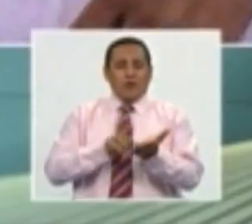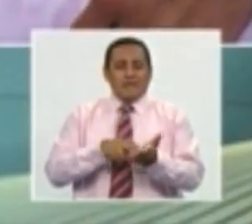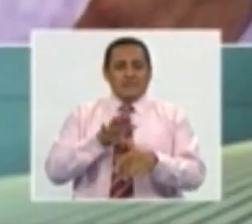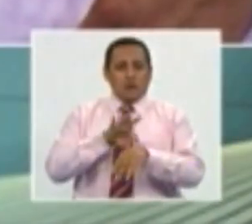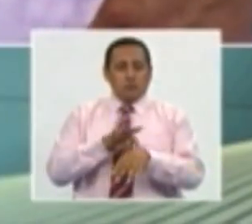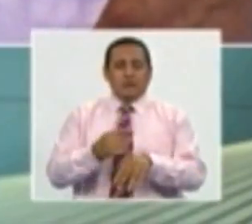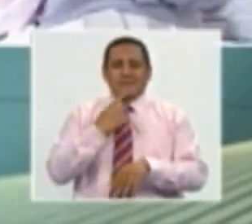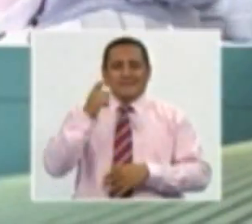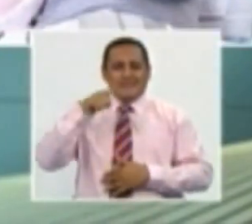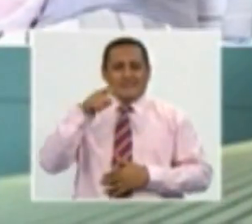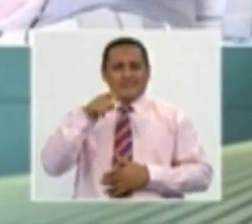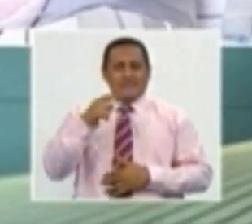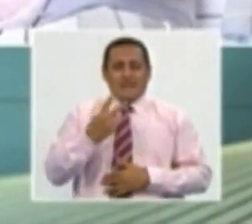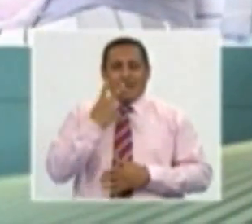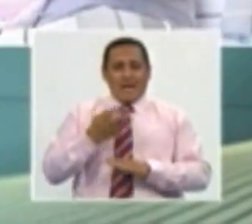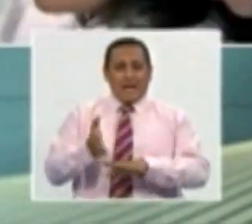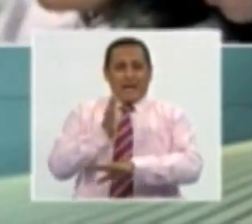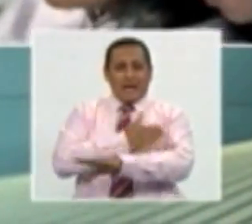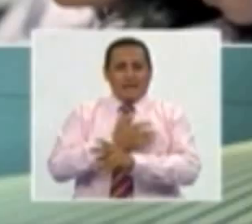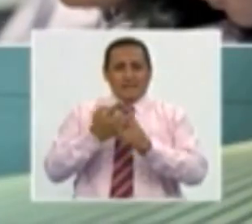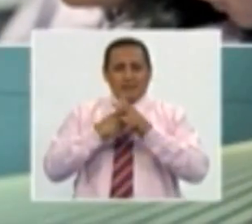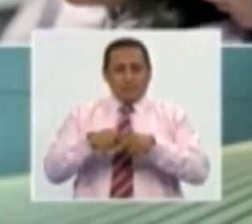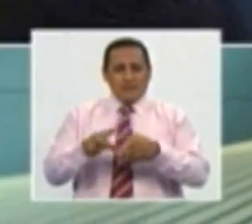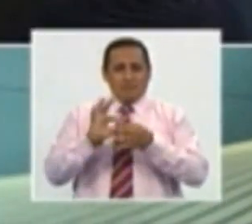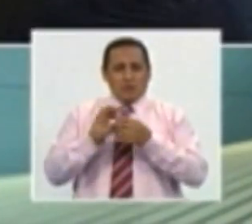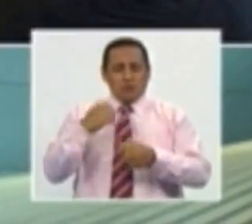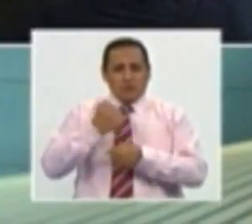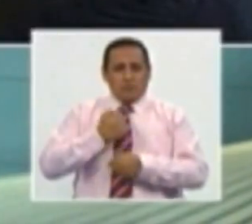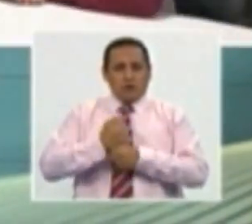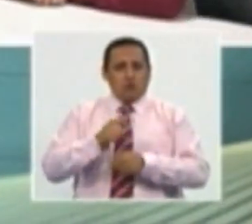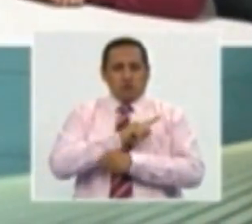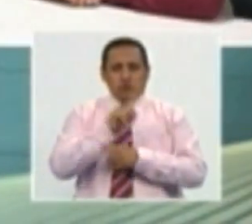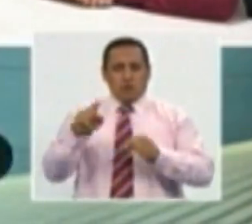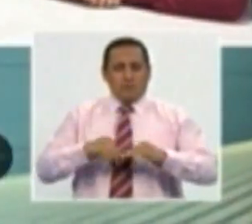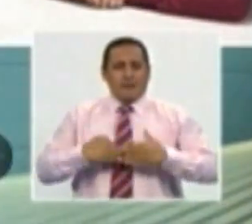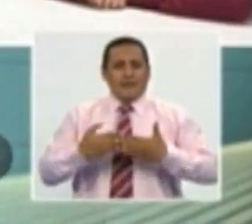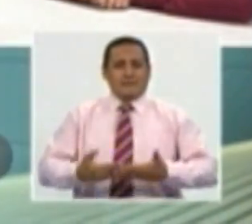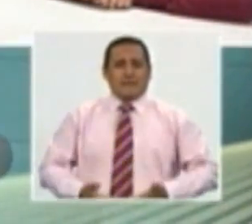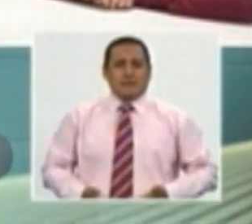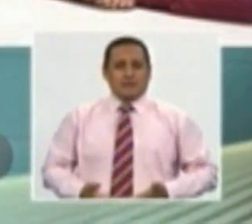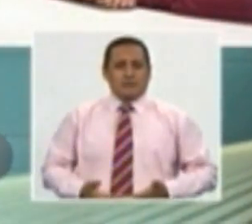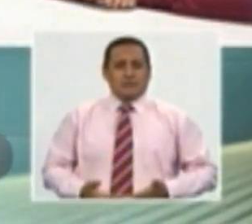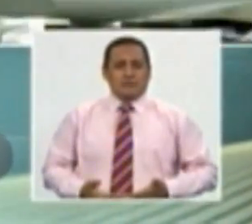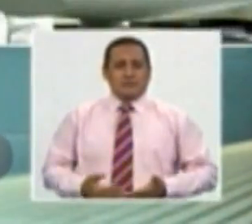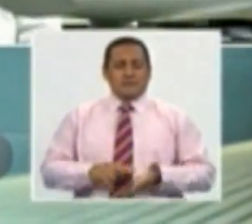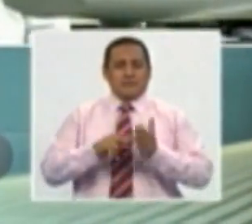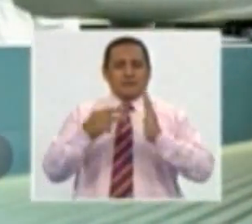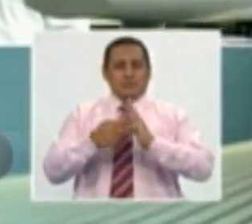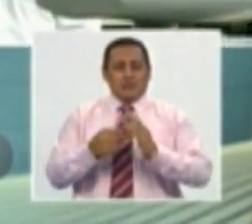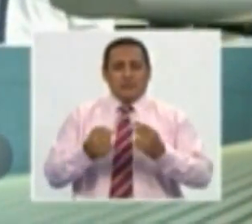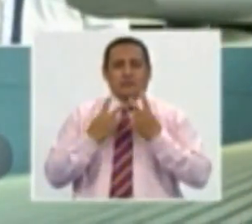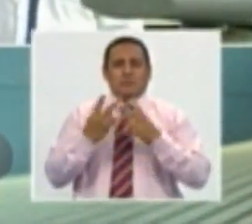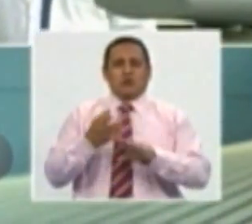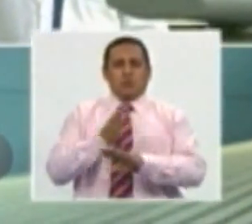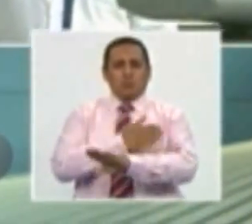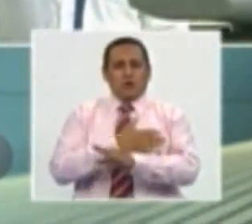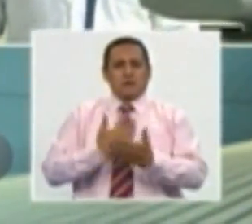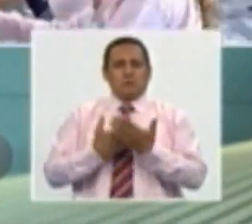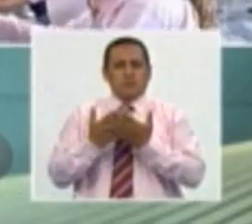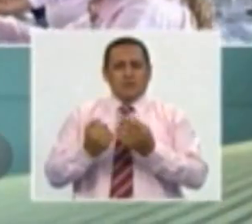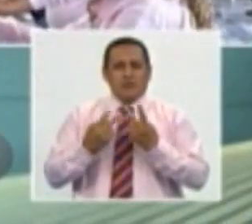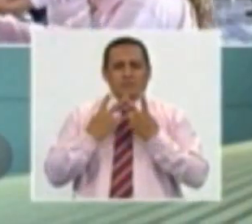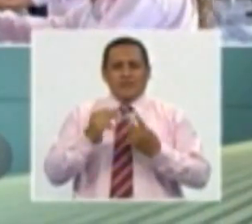salud tiene que haber, por lo menos antes de iniciar el vínculo laboral, no estar embarazada. Ya. O sea, claro, como un periodo